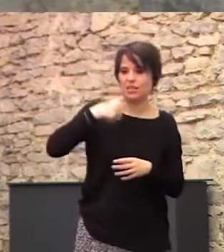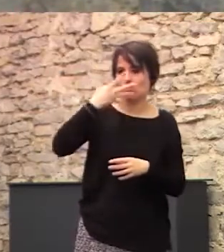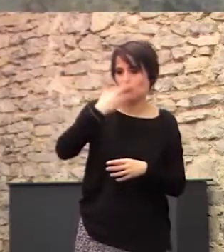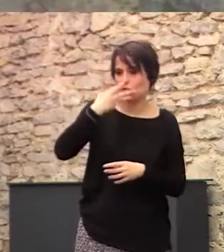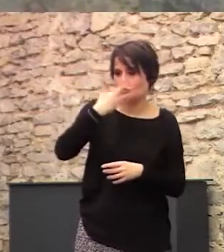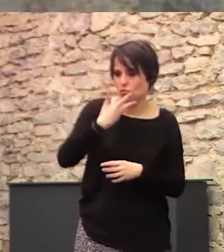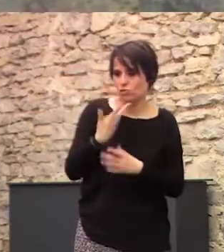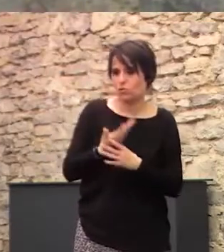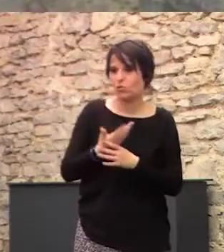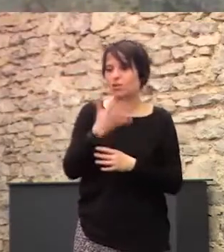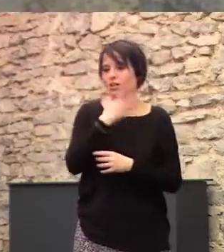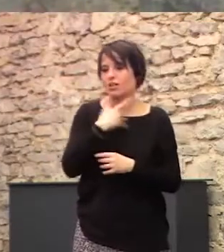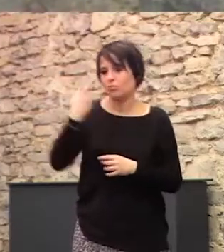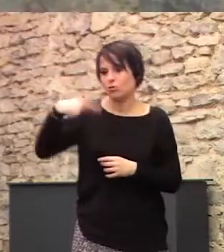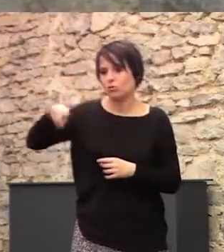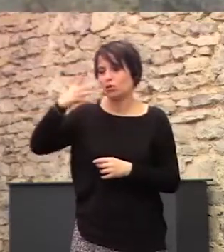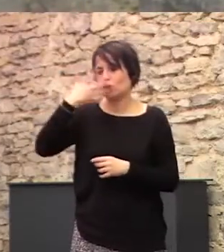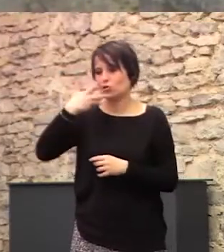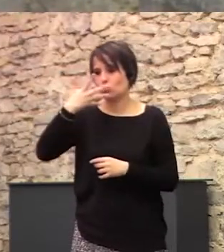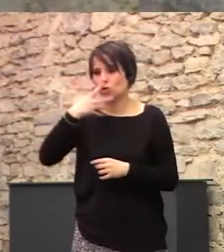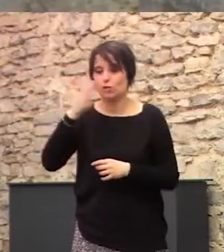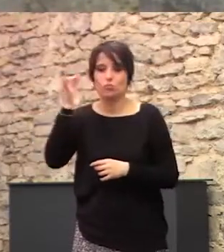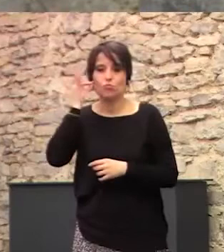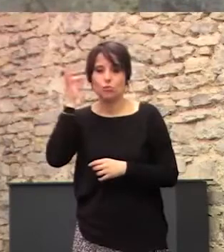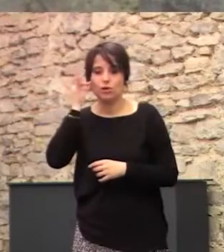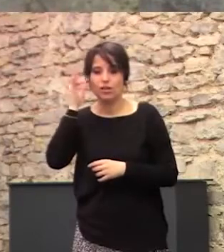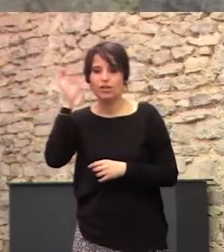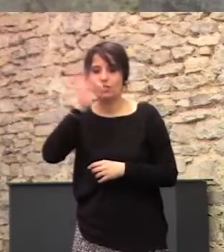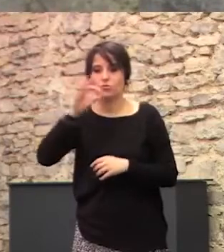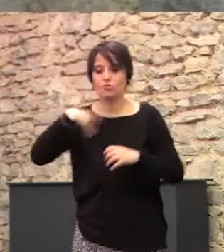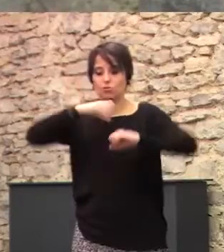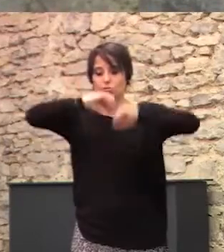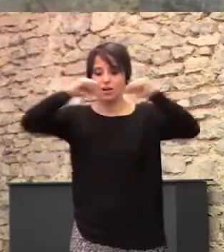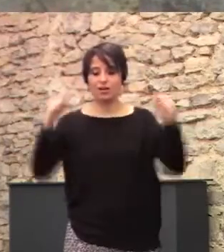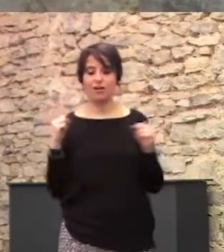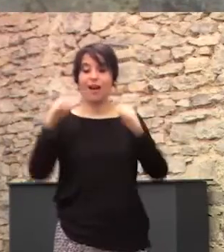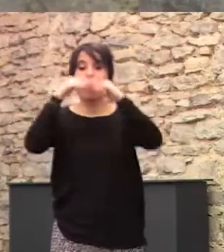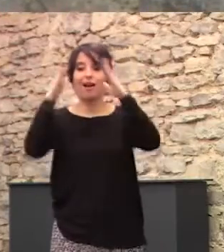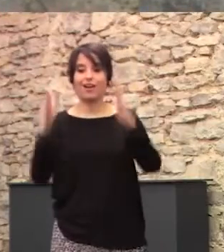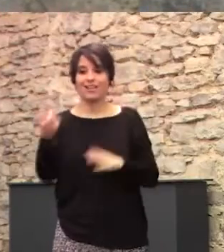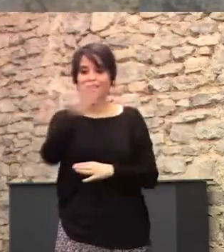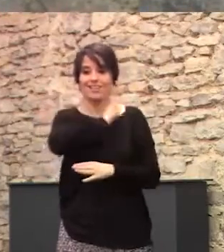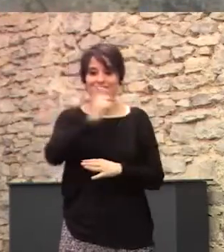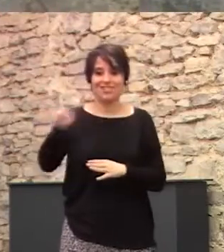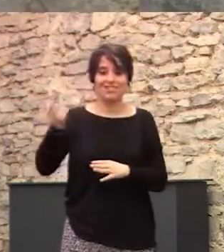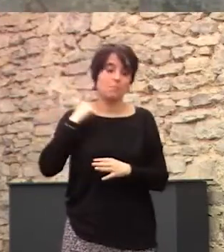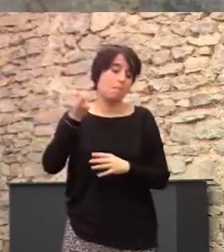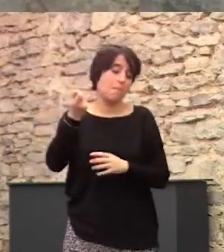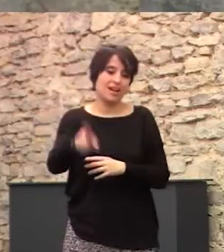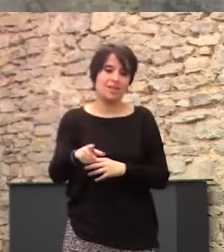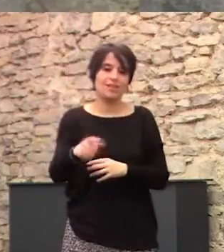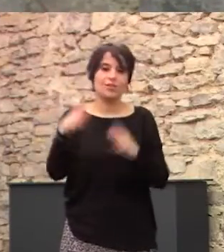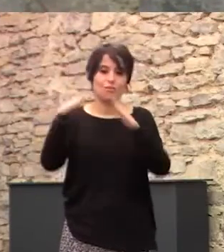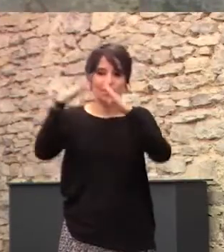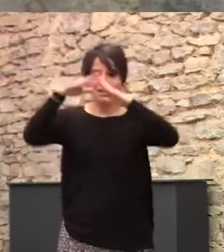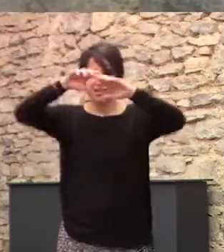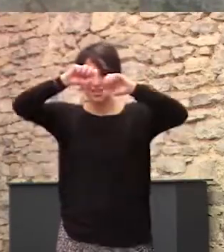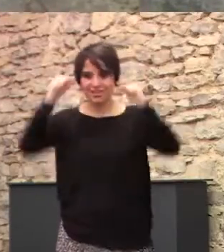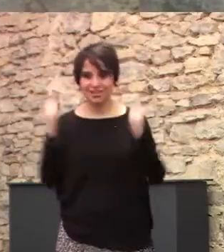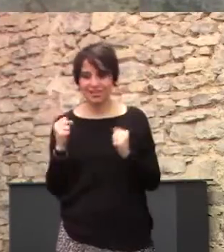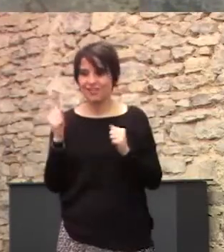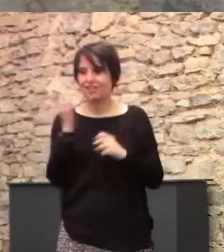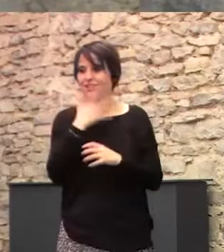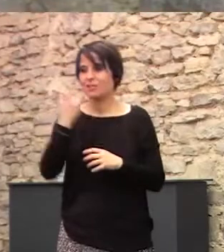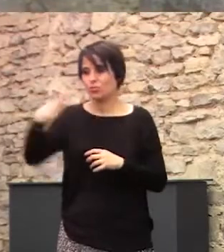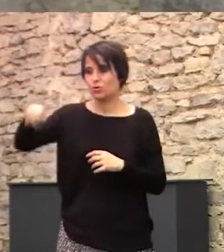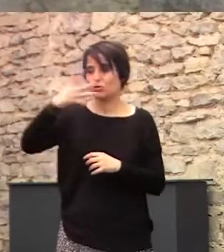las dificultades que tienen, y muchas que están casi en régimen de esclavitud en las casas vascas. Esto ya es una verdad establecida que